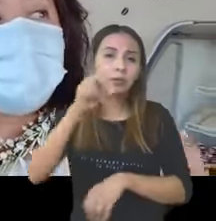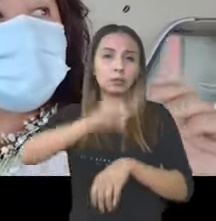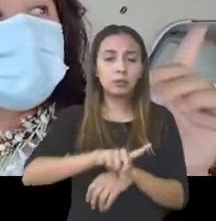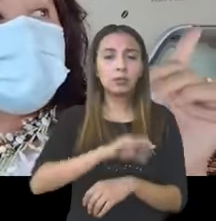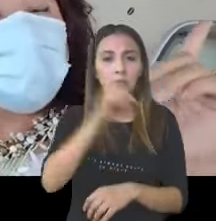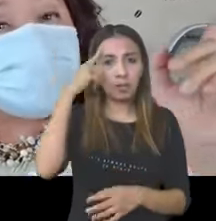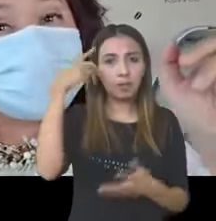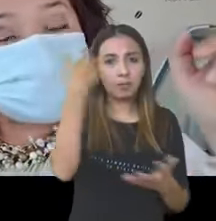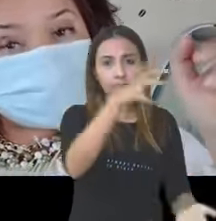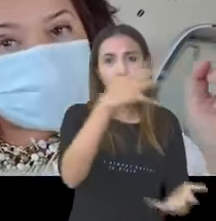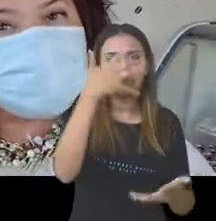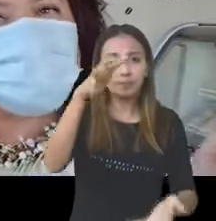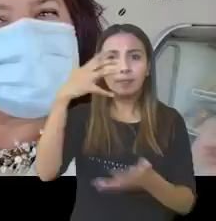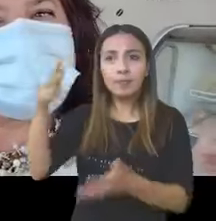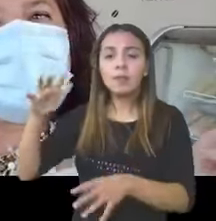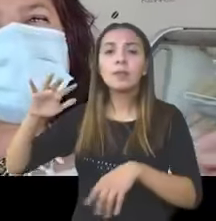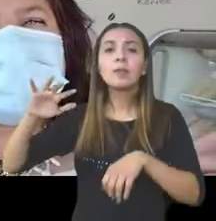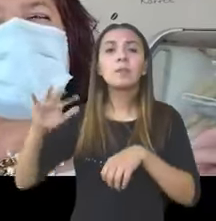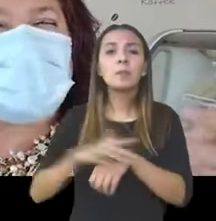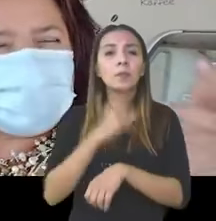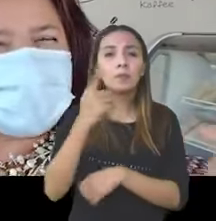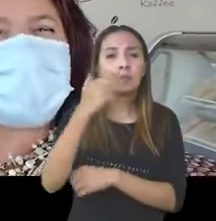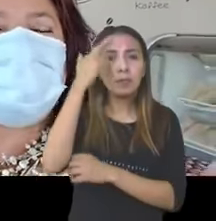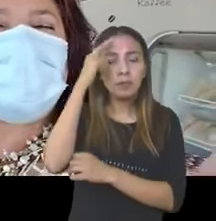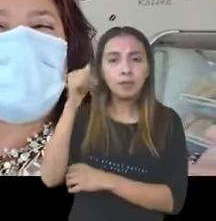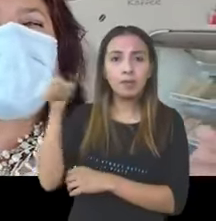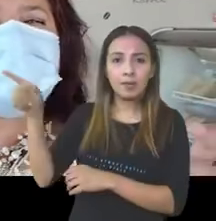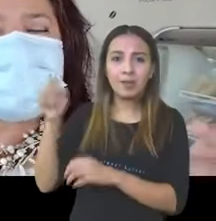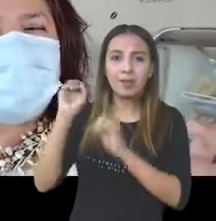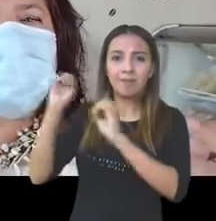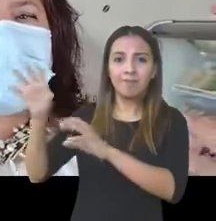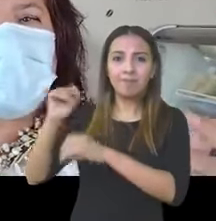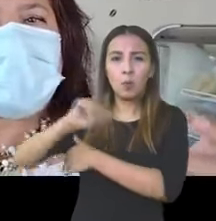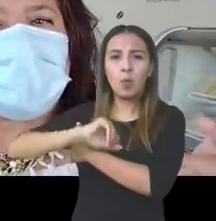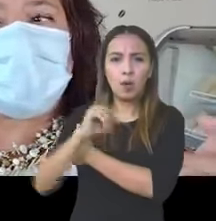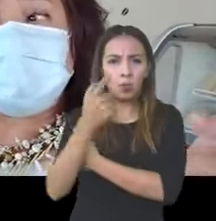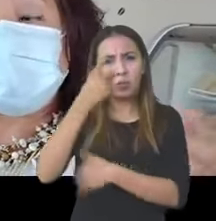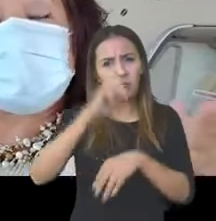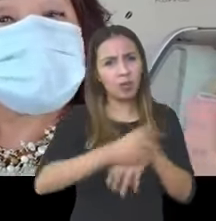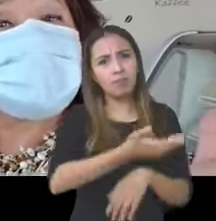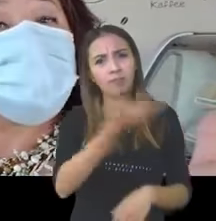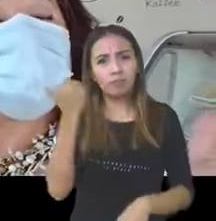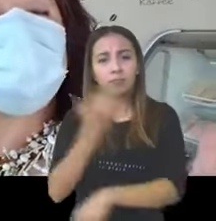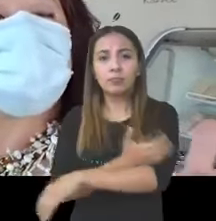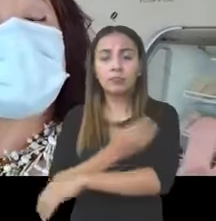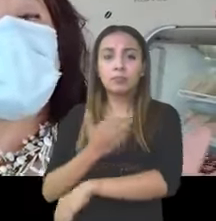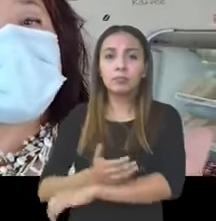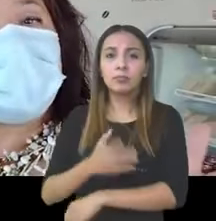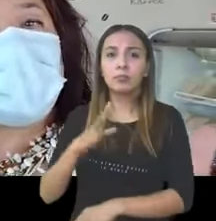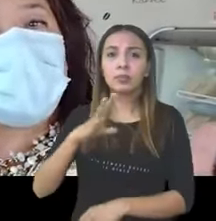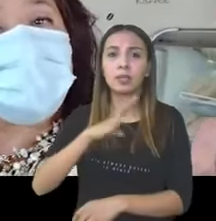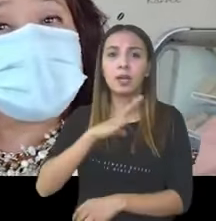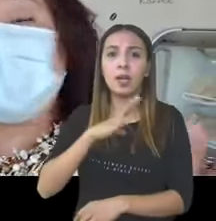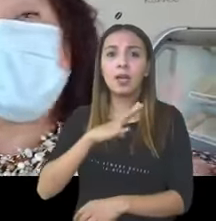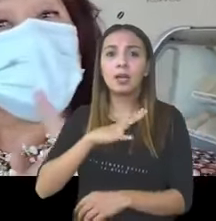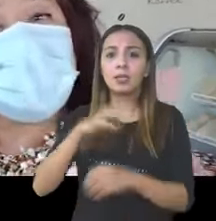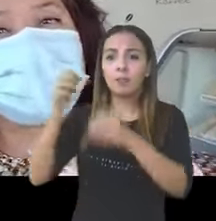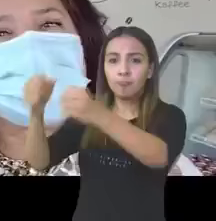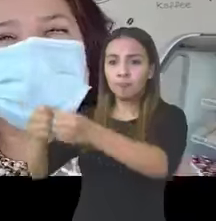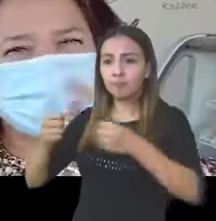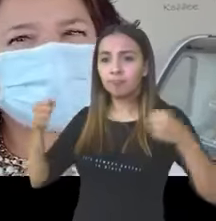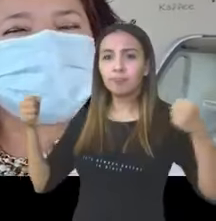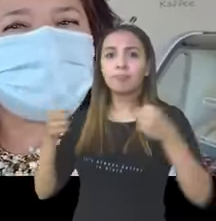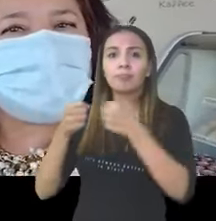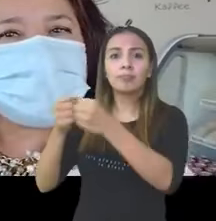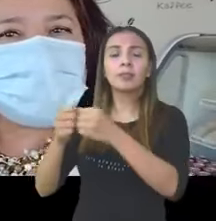qué? Porque en las instalaciones del almacén, que algún día que nos acompañes iremos al recorrido, sí, claro, tenemos un frigorífico, no